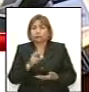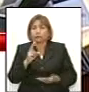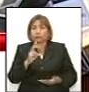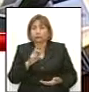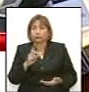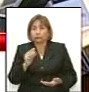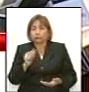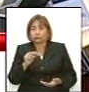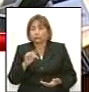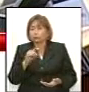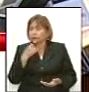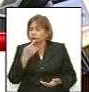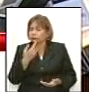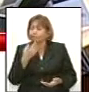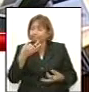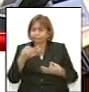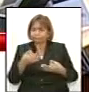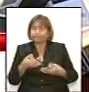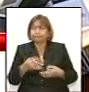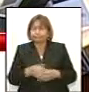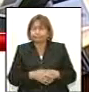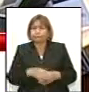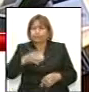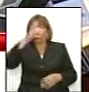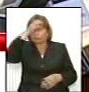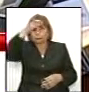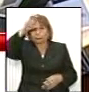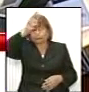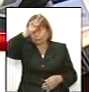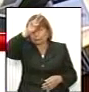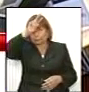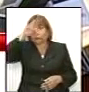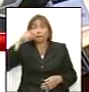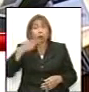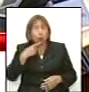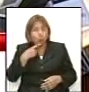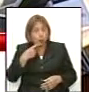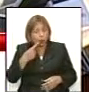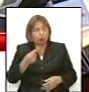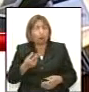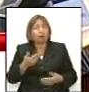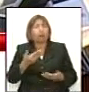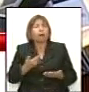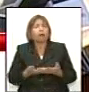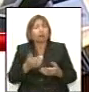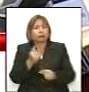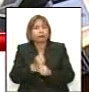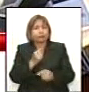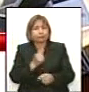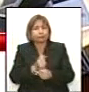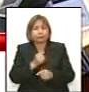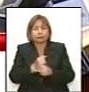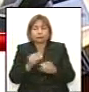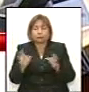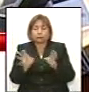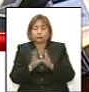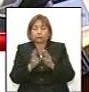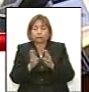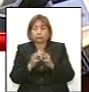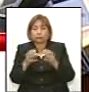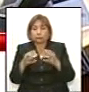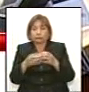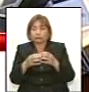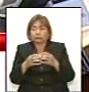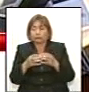presidencia, efectivamente, Cusco es uno de los elementos en los que vamos a trabajar. Nos hemos reunido ya con el